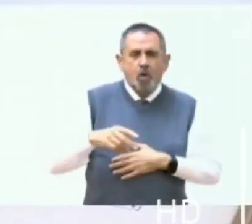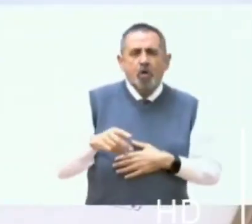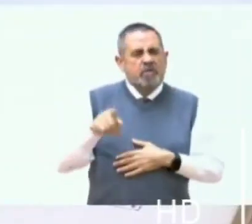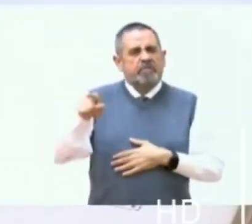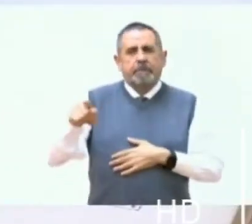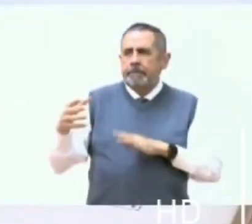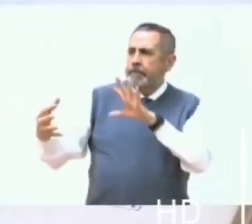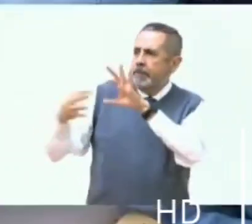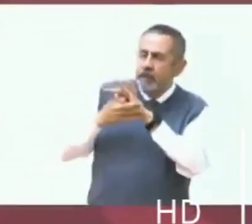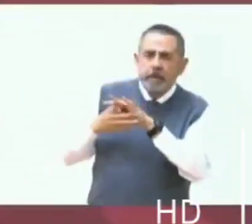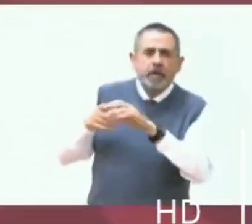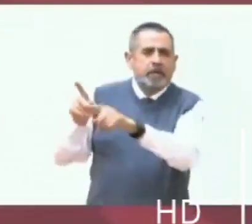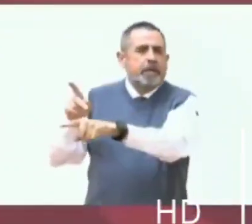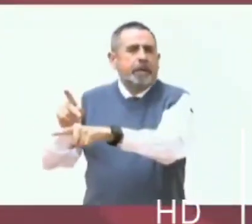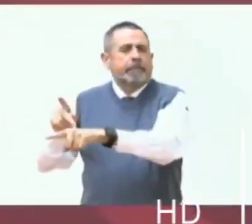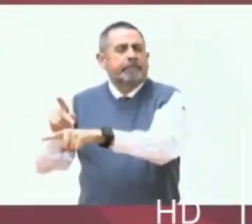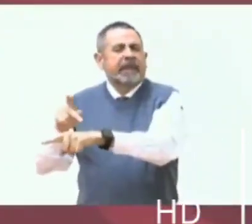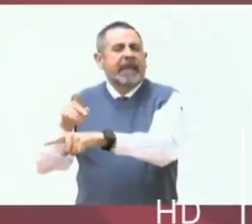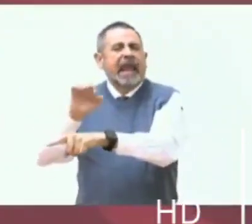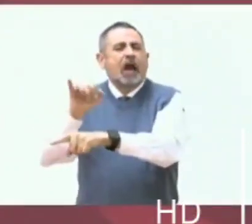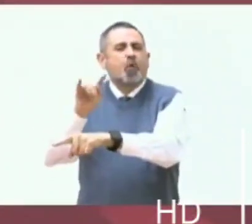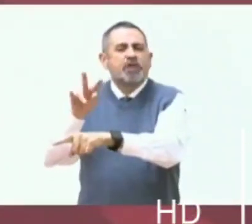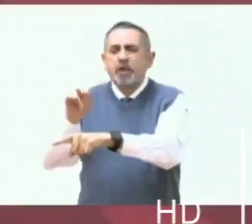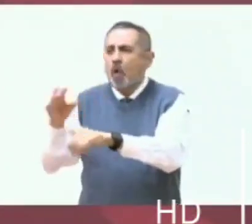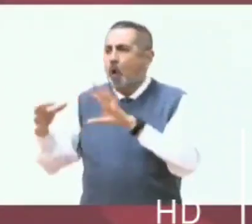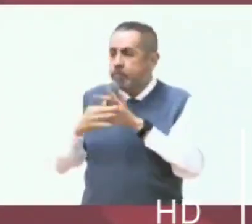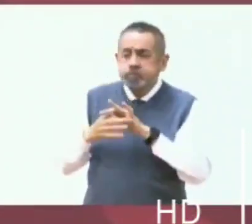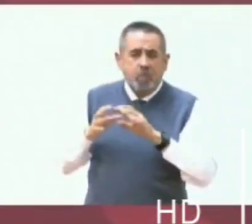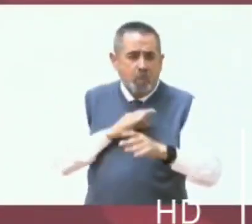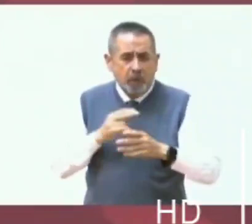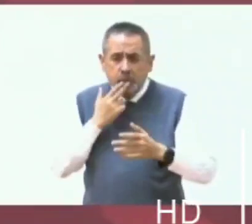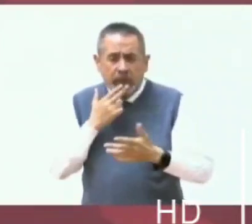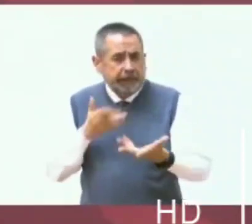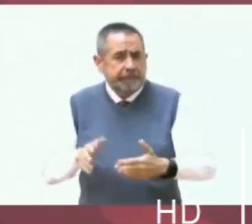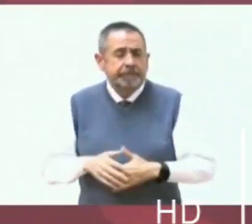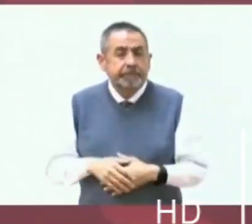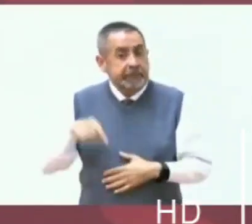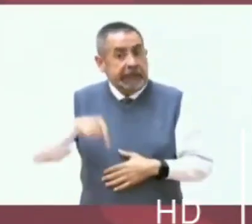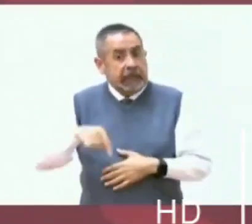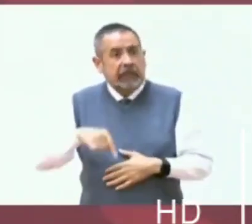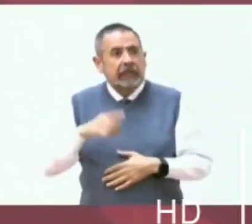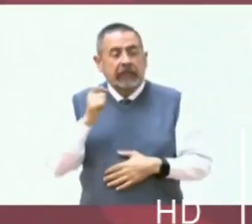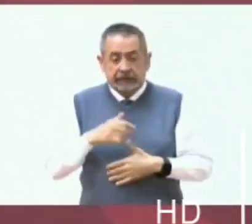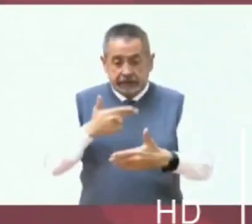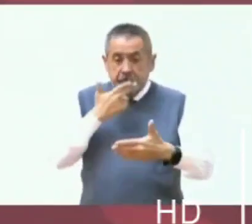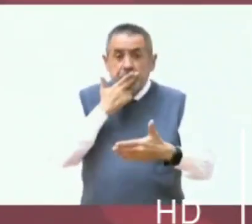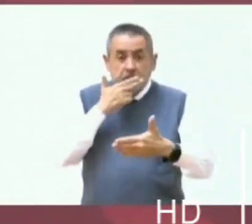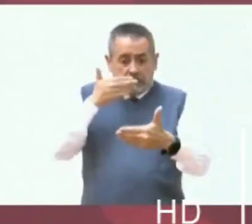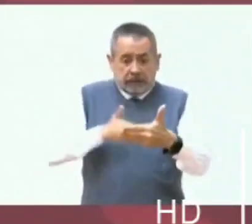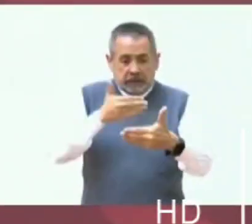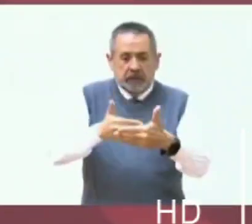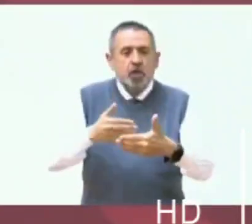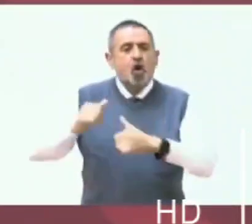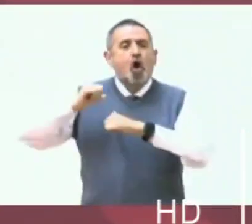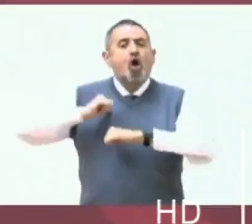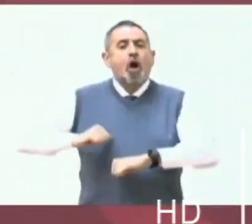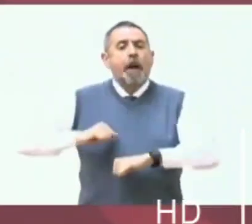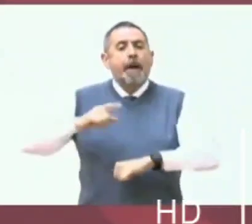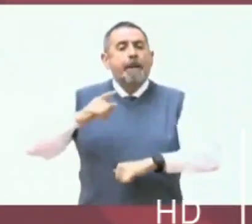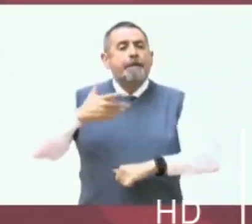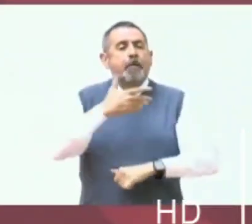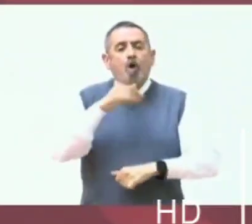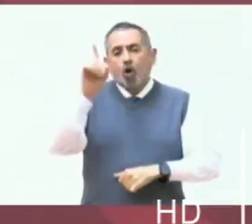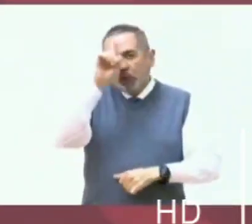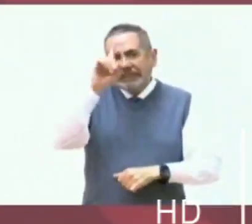Federal. Entre sus nobles labores se encuentra la de presidir el Consejo Nacional de Archivos,